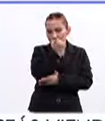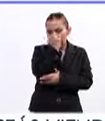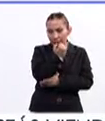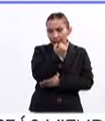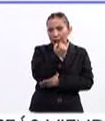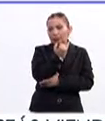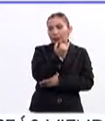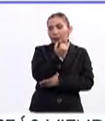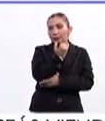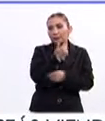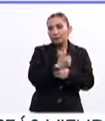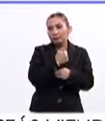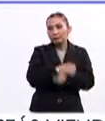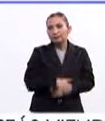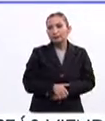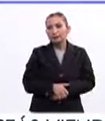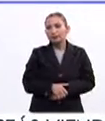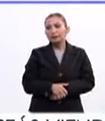y